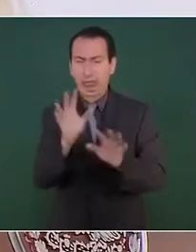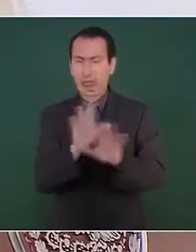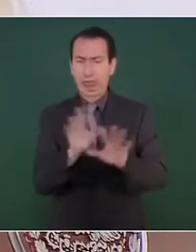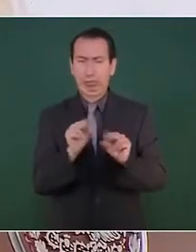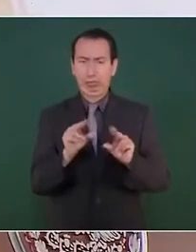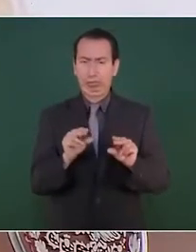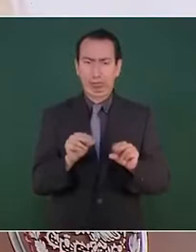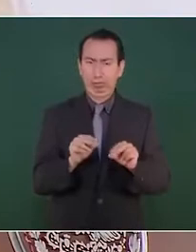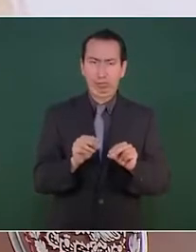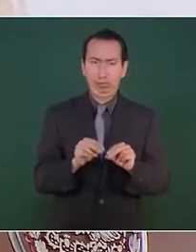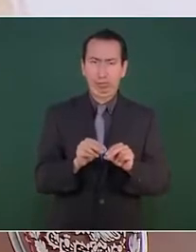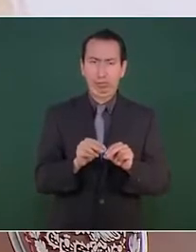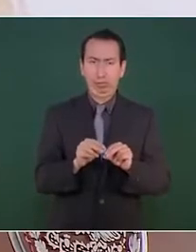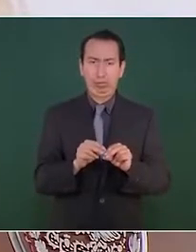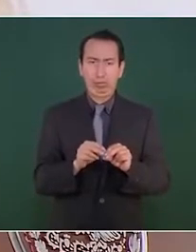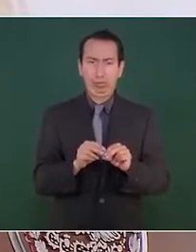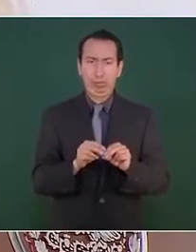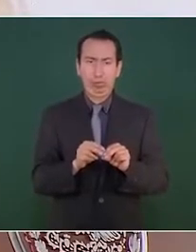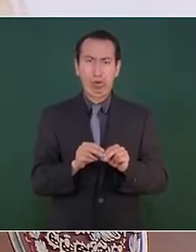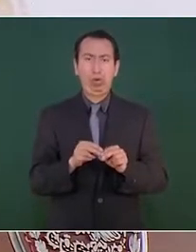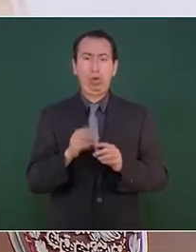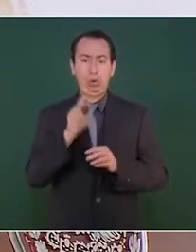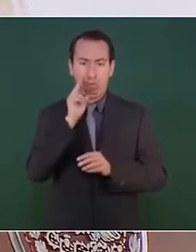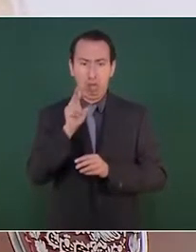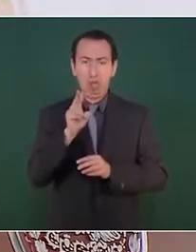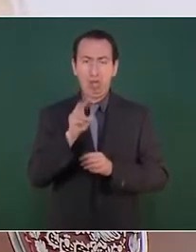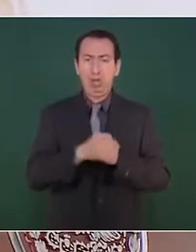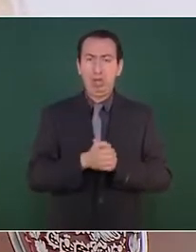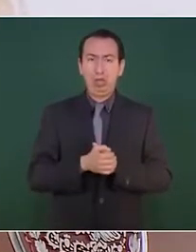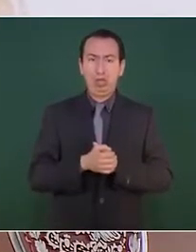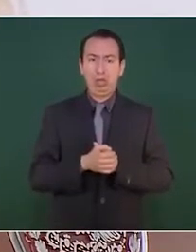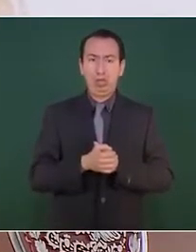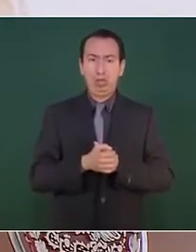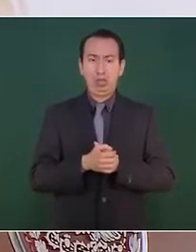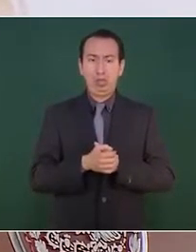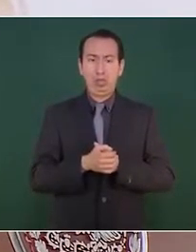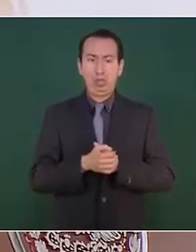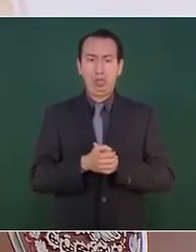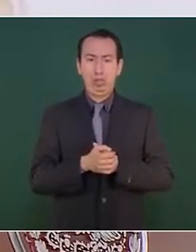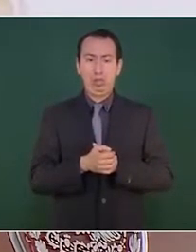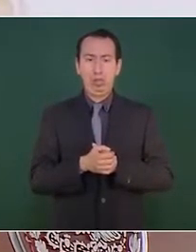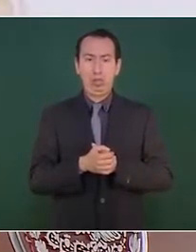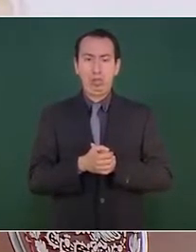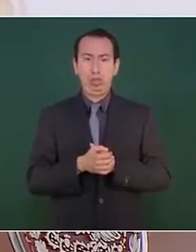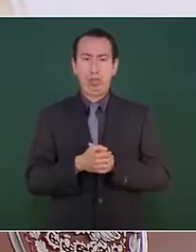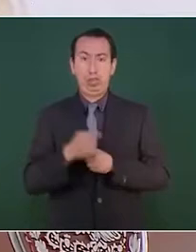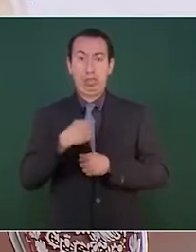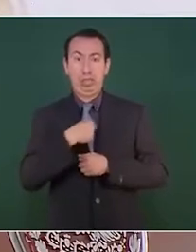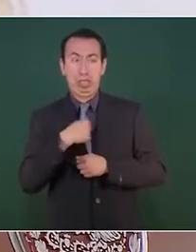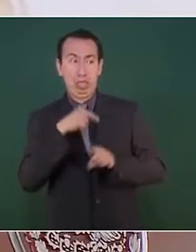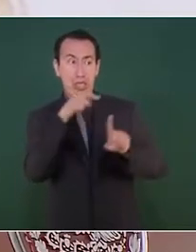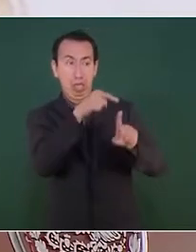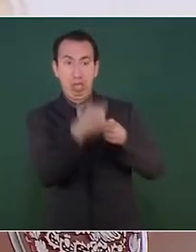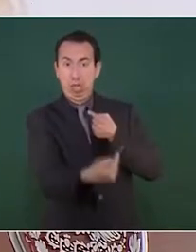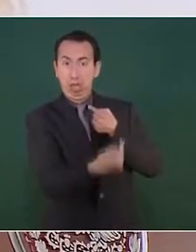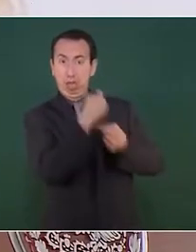iban a fabricar delitos, que no se iba a perseguir a opositores.